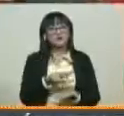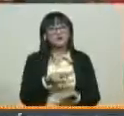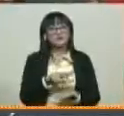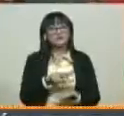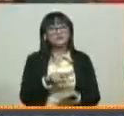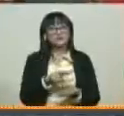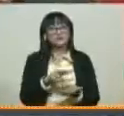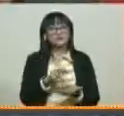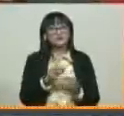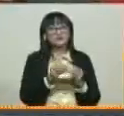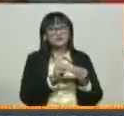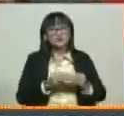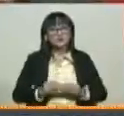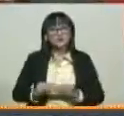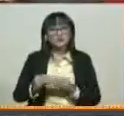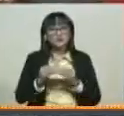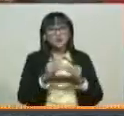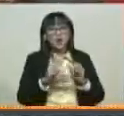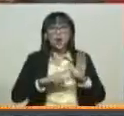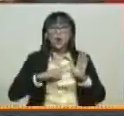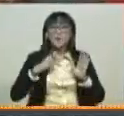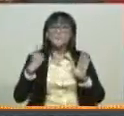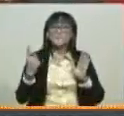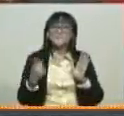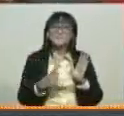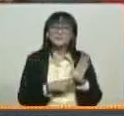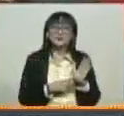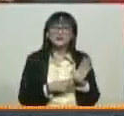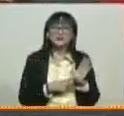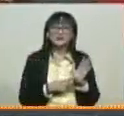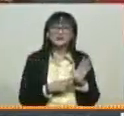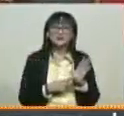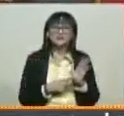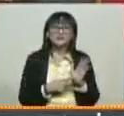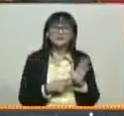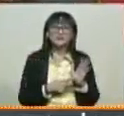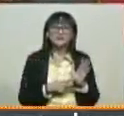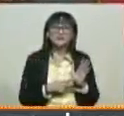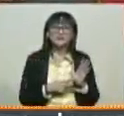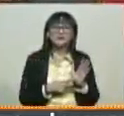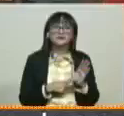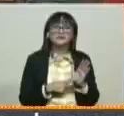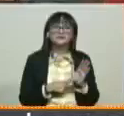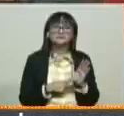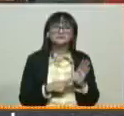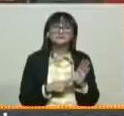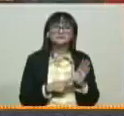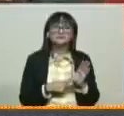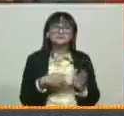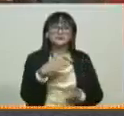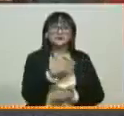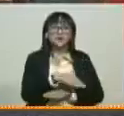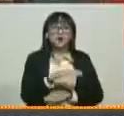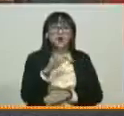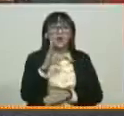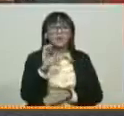para la rehabilitación completa e integral de la vía